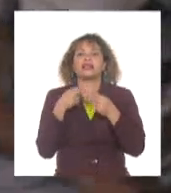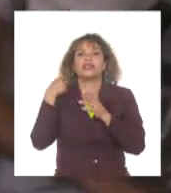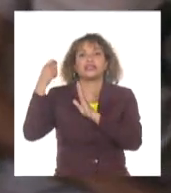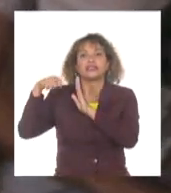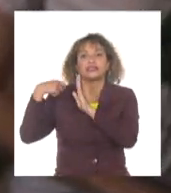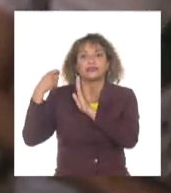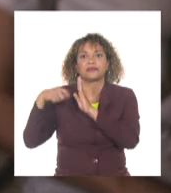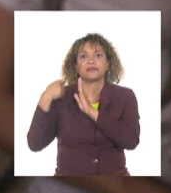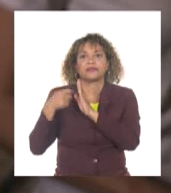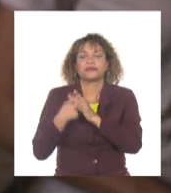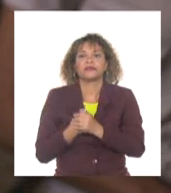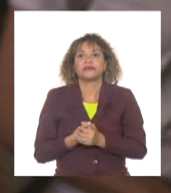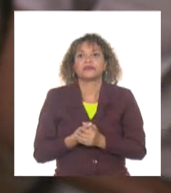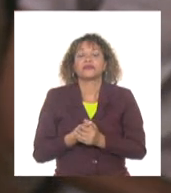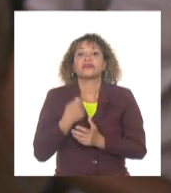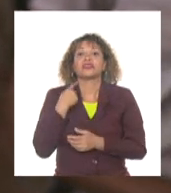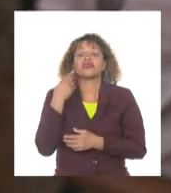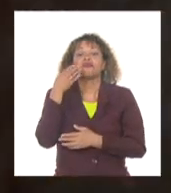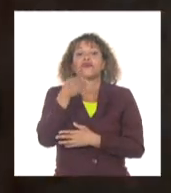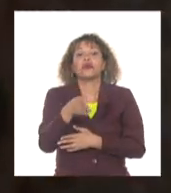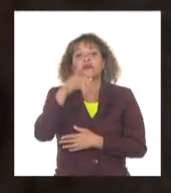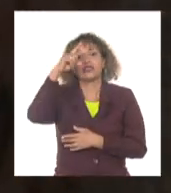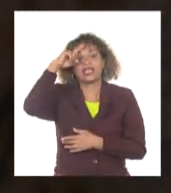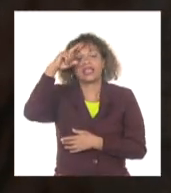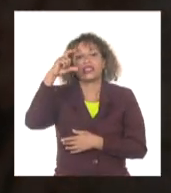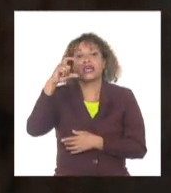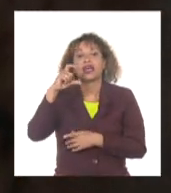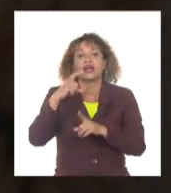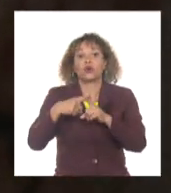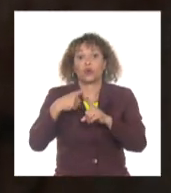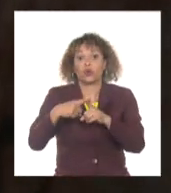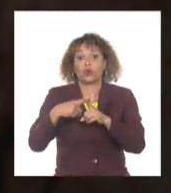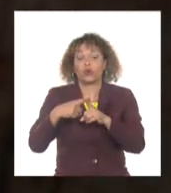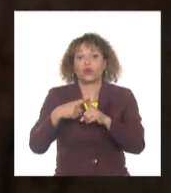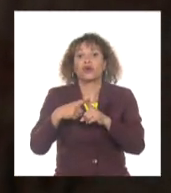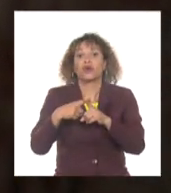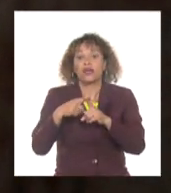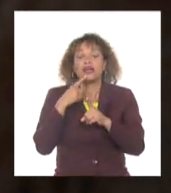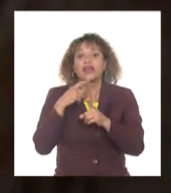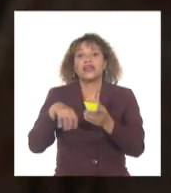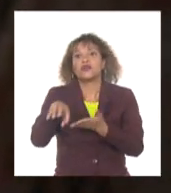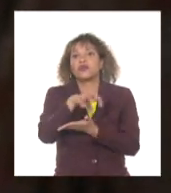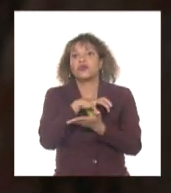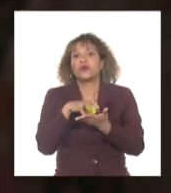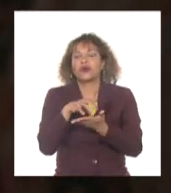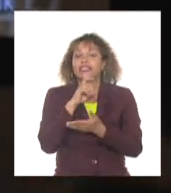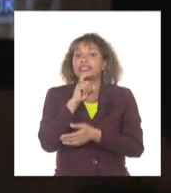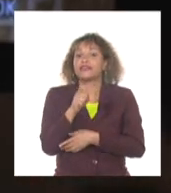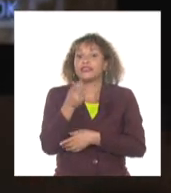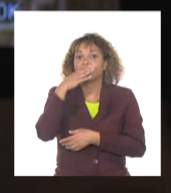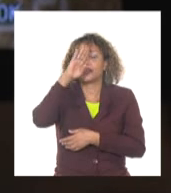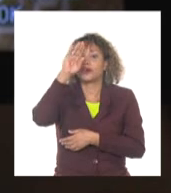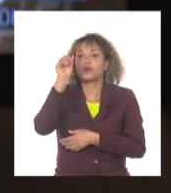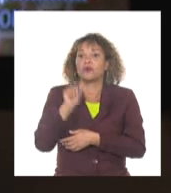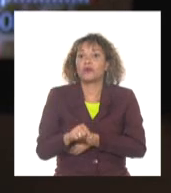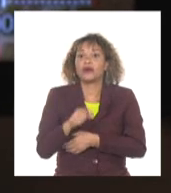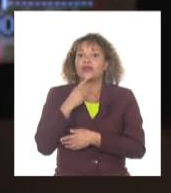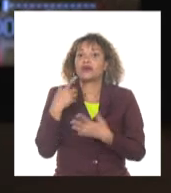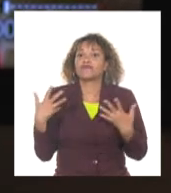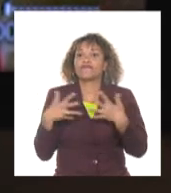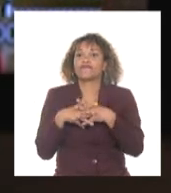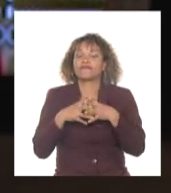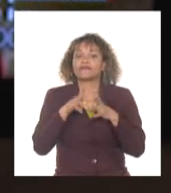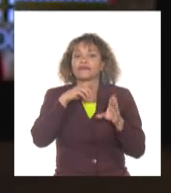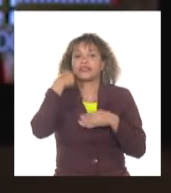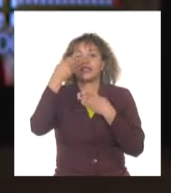documental que nos llevó hasta Santa Cruz, Valle Grande y La Higuera, lugares emblemáticos para los cubanos asociados a la muerte del hombre de